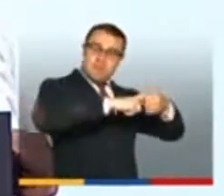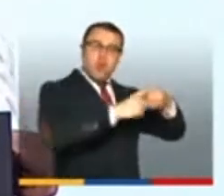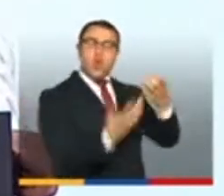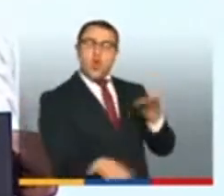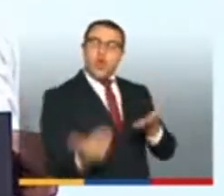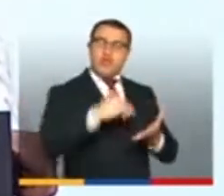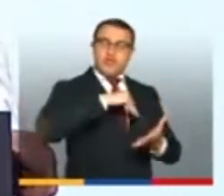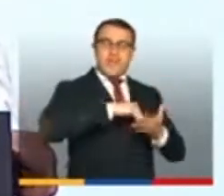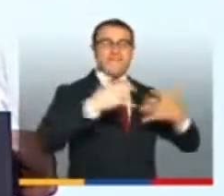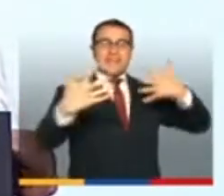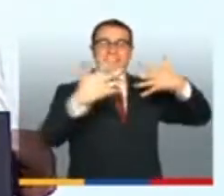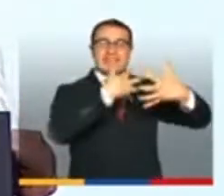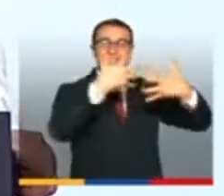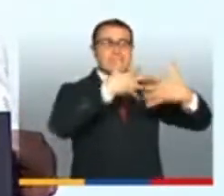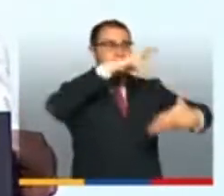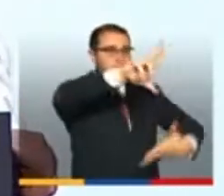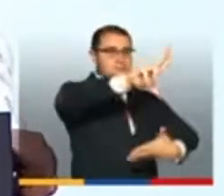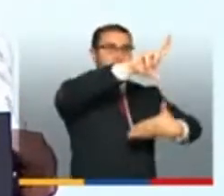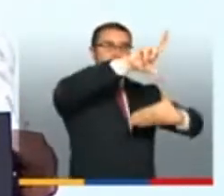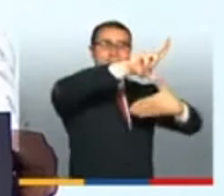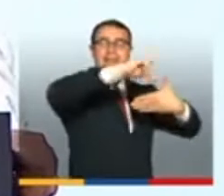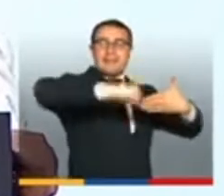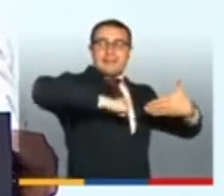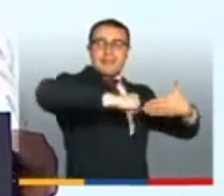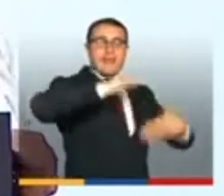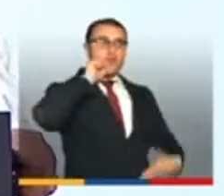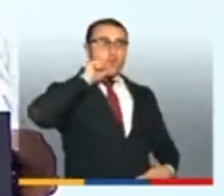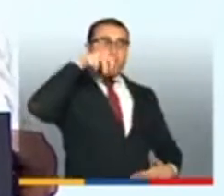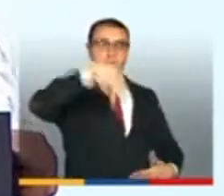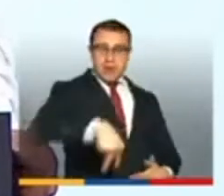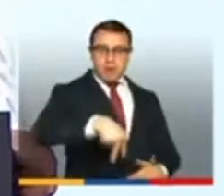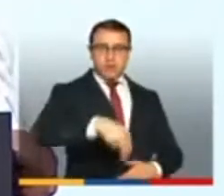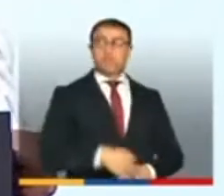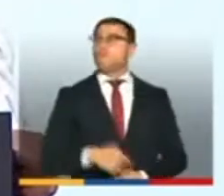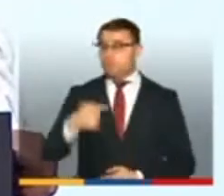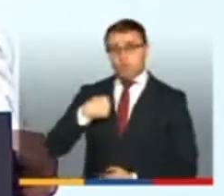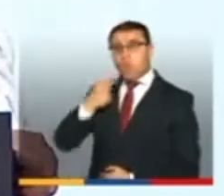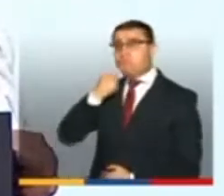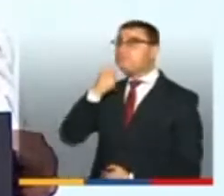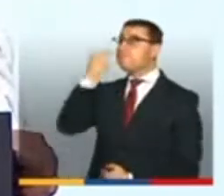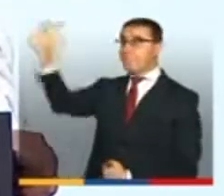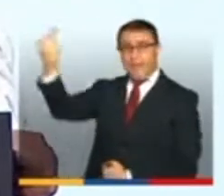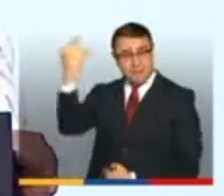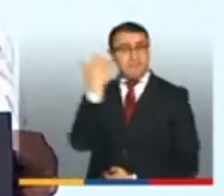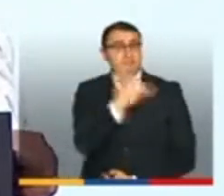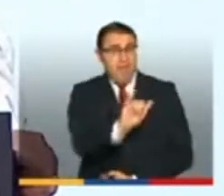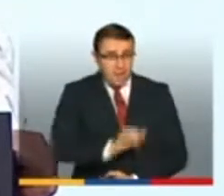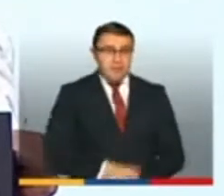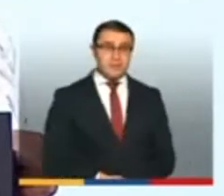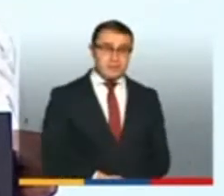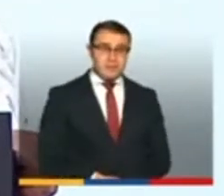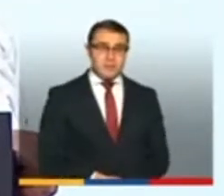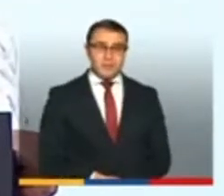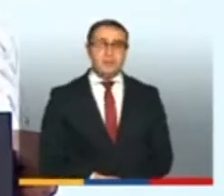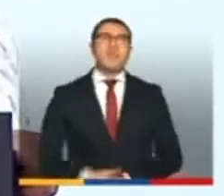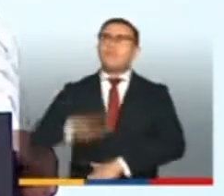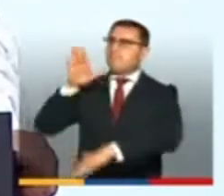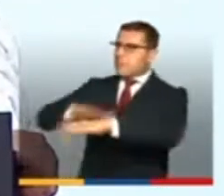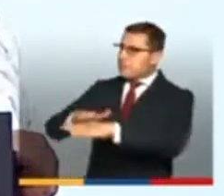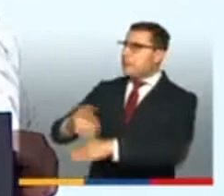Derechos Humanos le hizo mire yo soy presidente